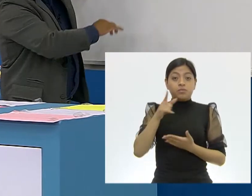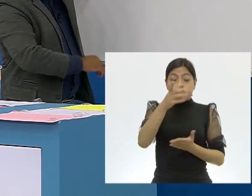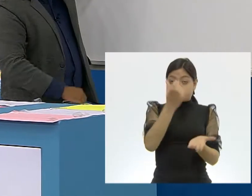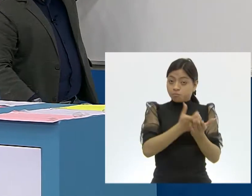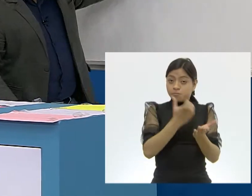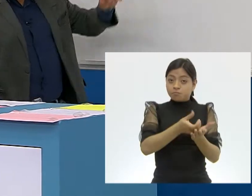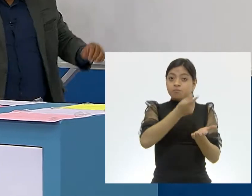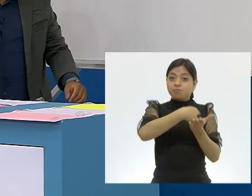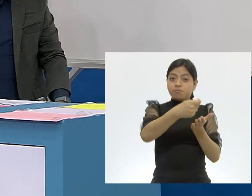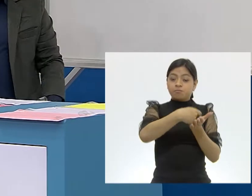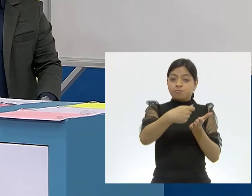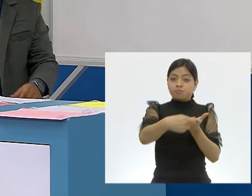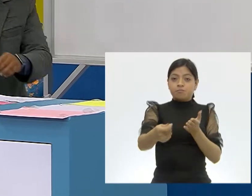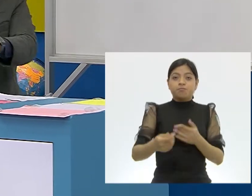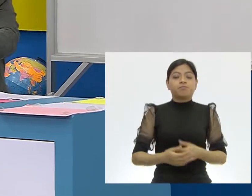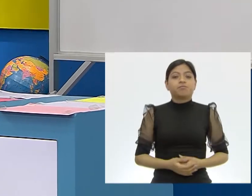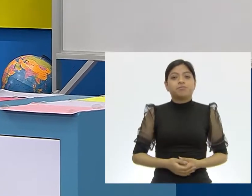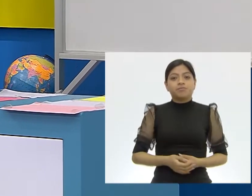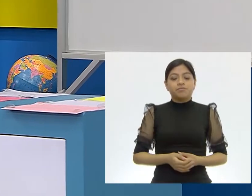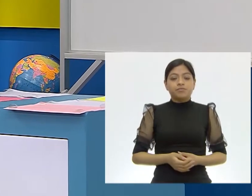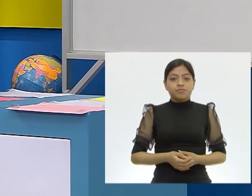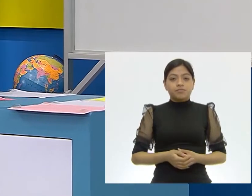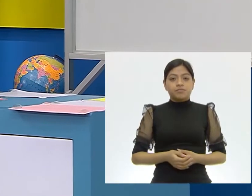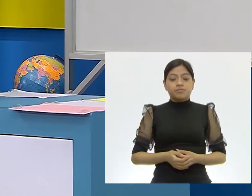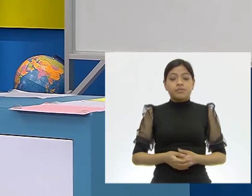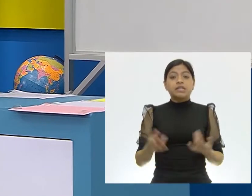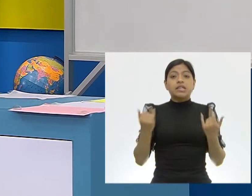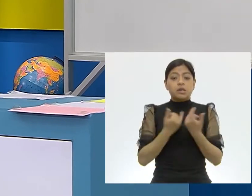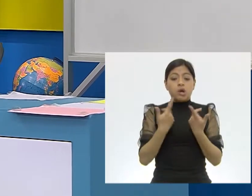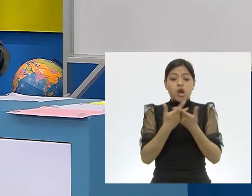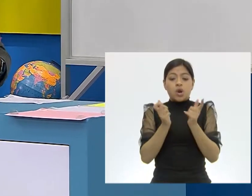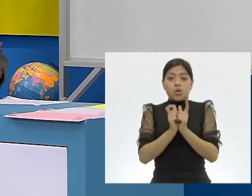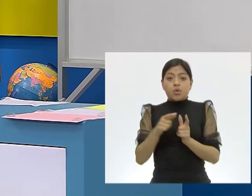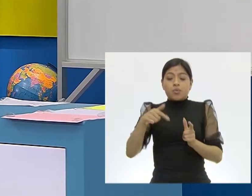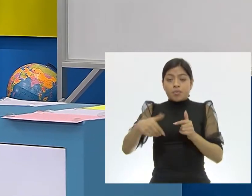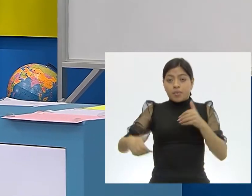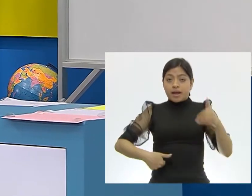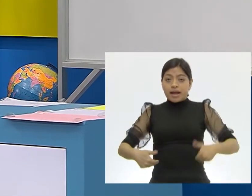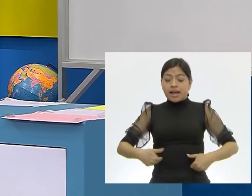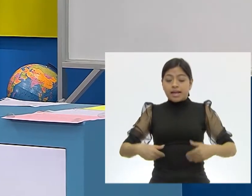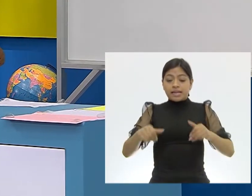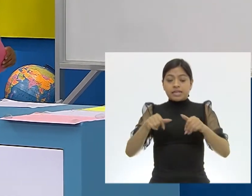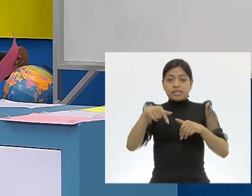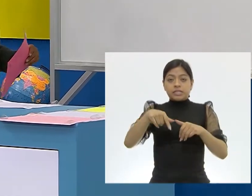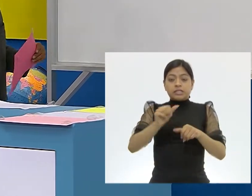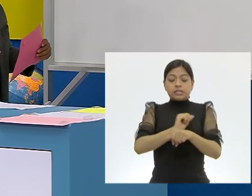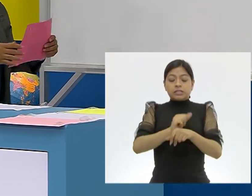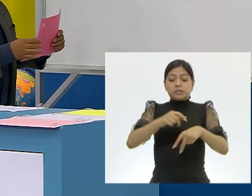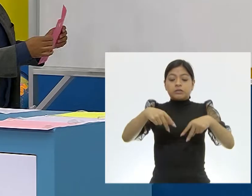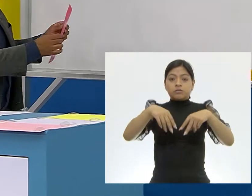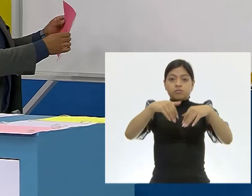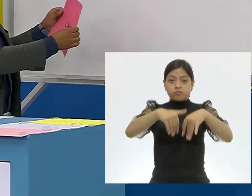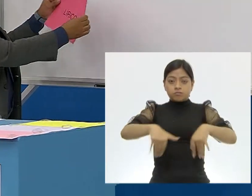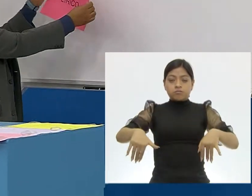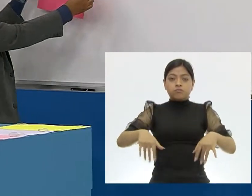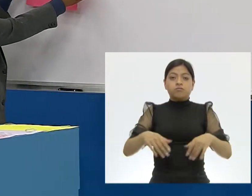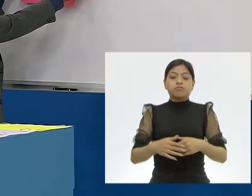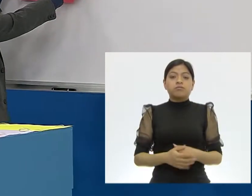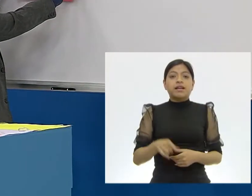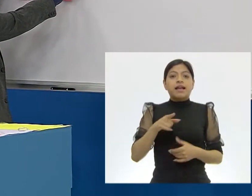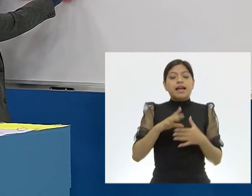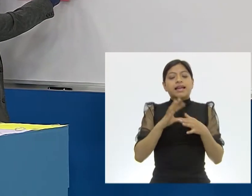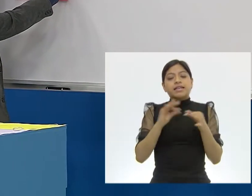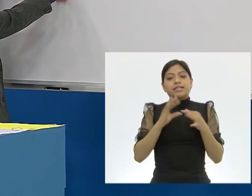notas. ¿Sí? Tenemos también el género, recordando el género épico, nos hablaba de narraciones,